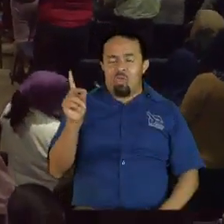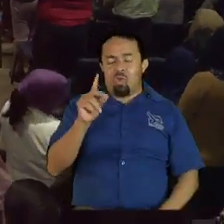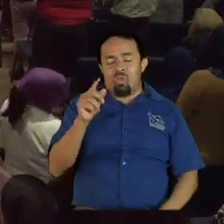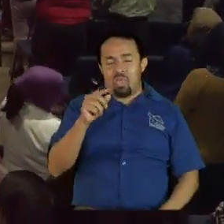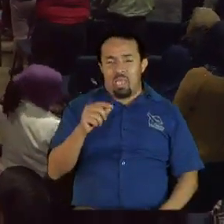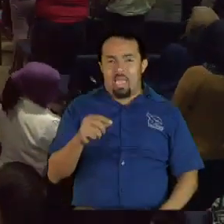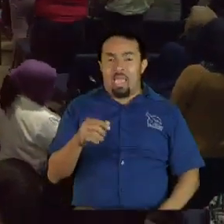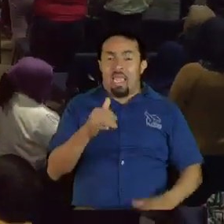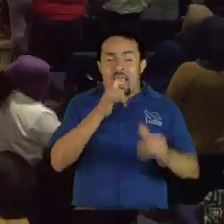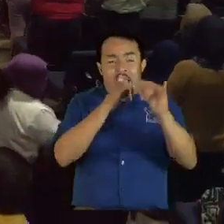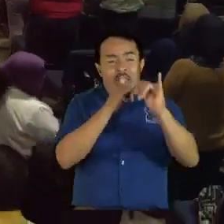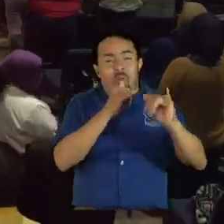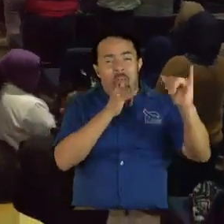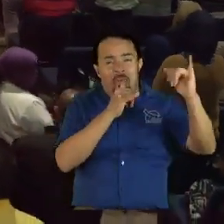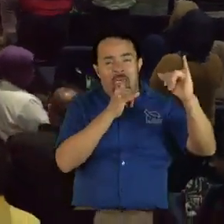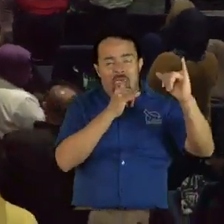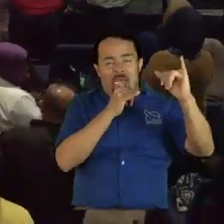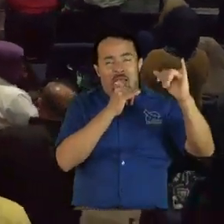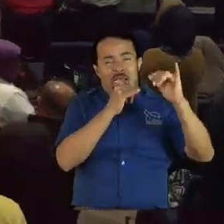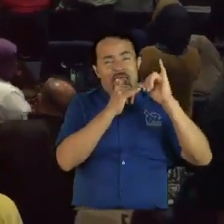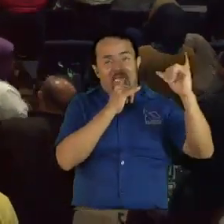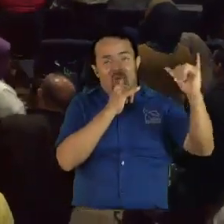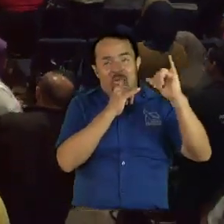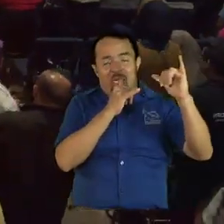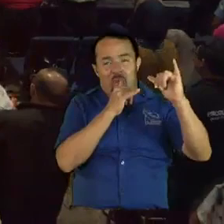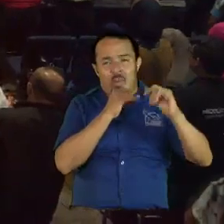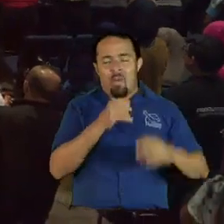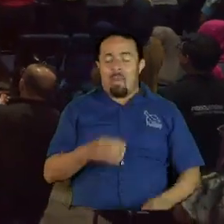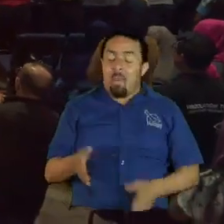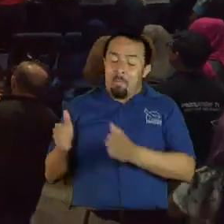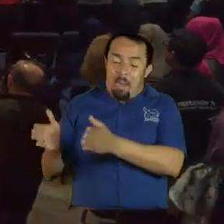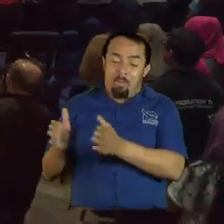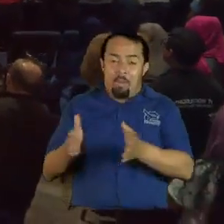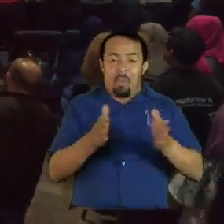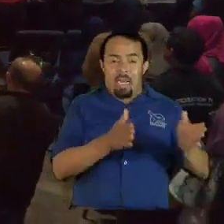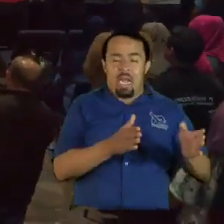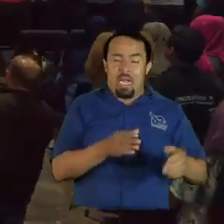sonando la trompeta, como preparando a su pueblo.